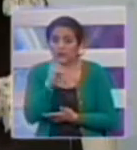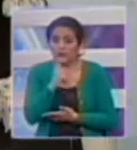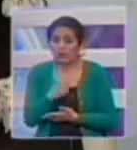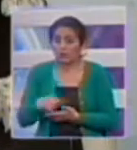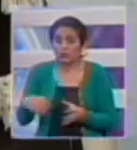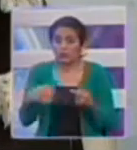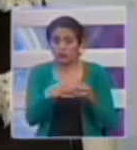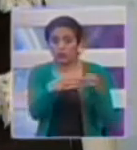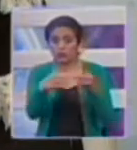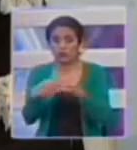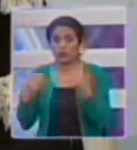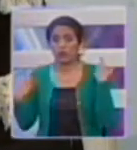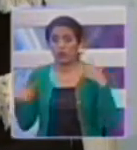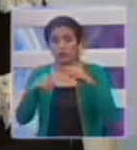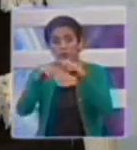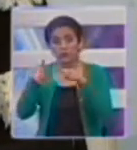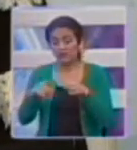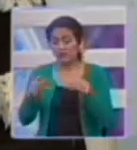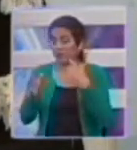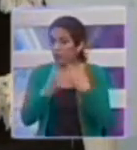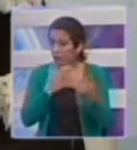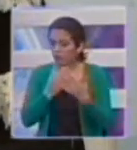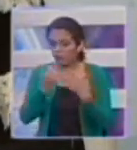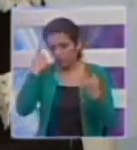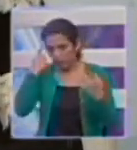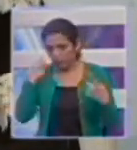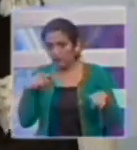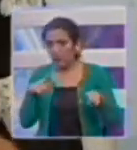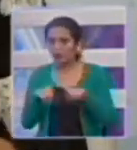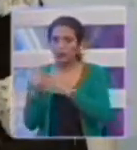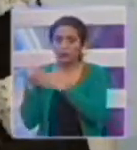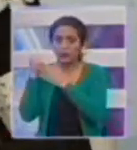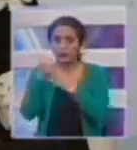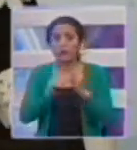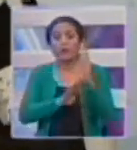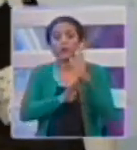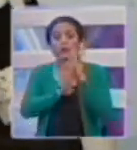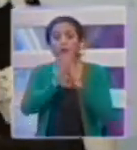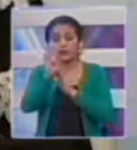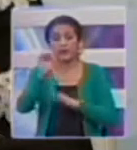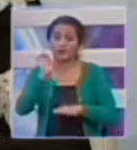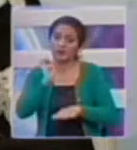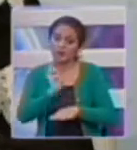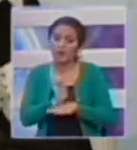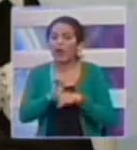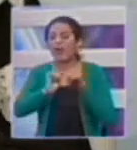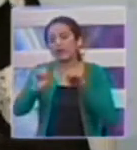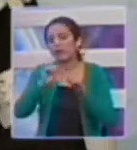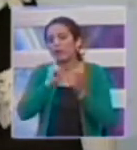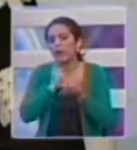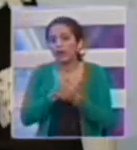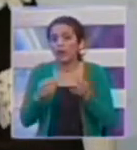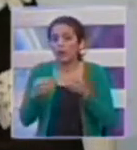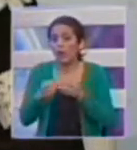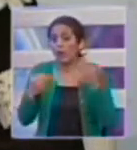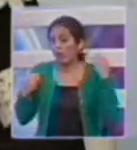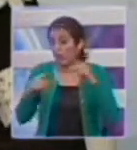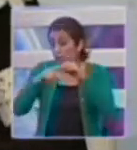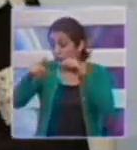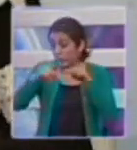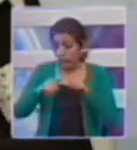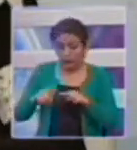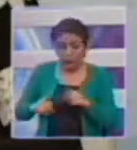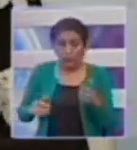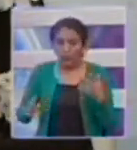para llevar adelante en la Asamblea Nacional los grandes objetivos del país. Más allá de nuestras legítimas diferencias políticas, necesitamos llegar